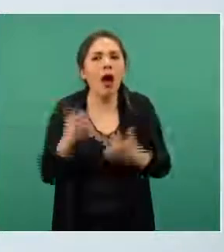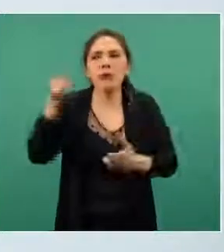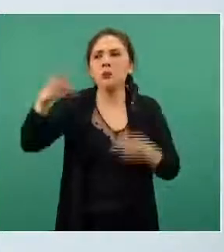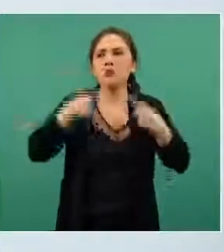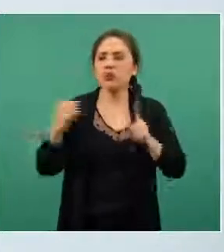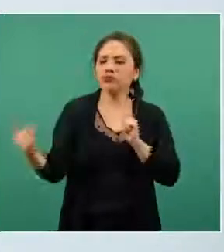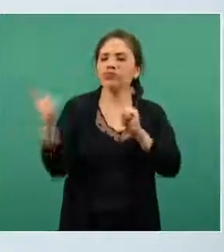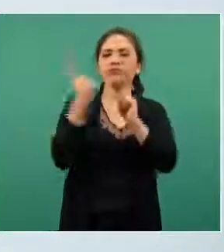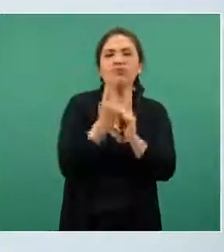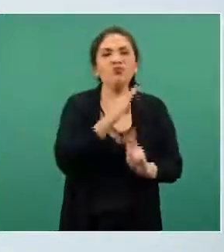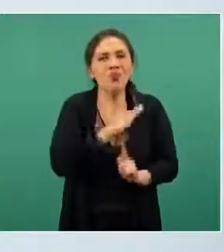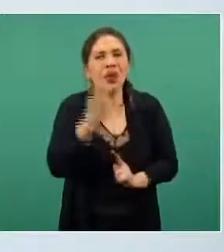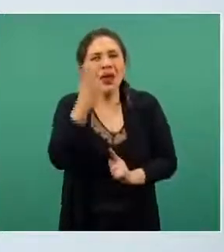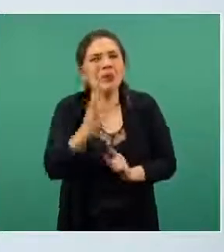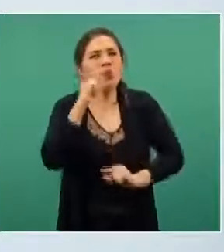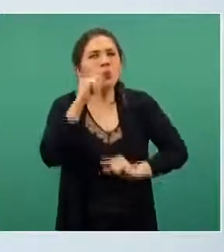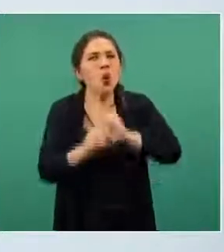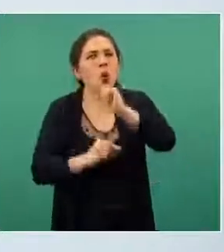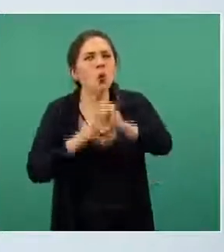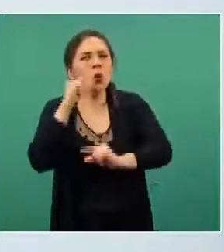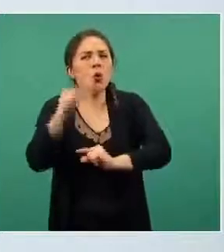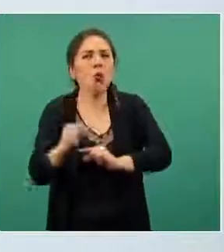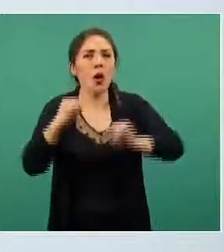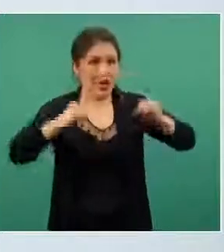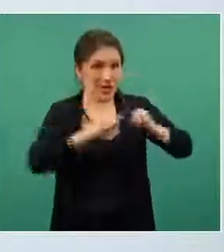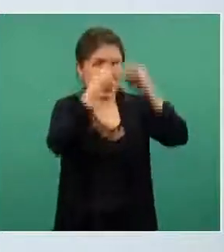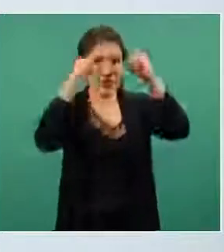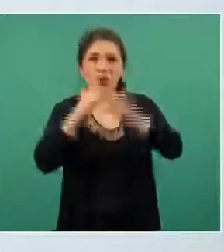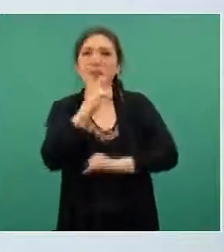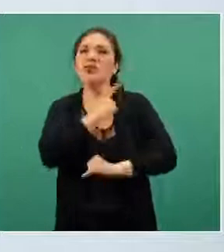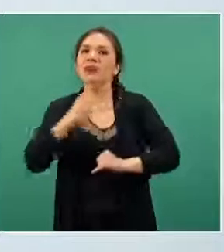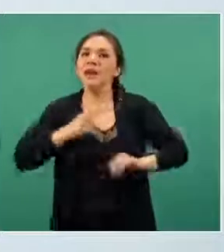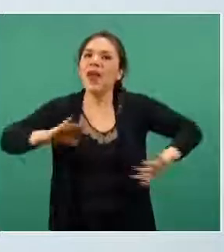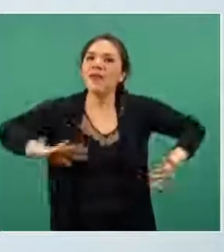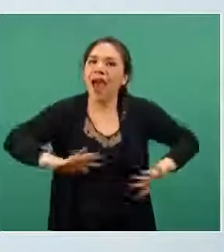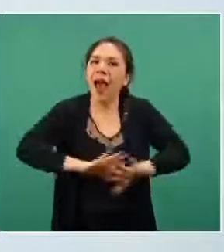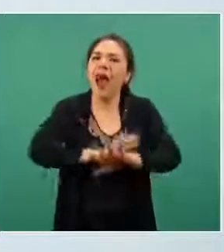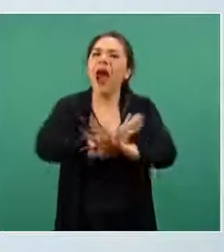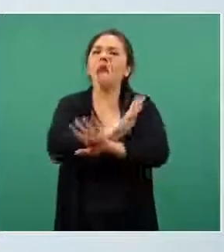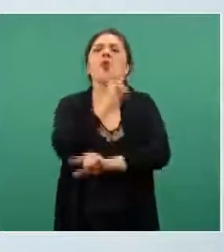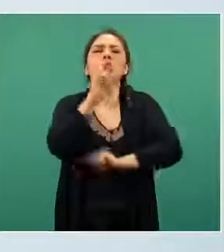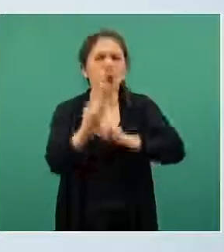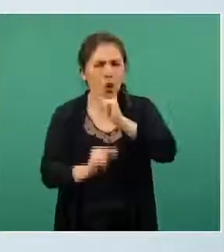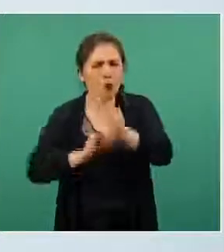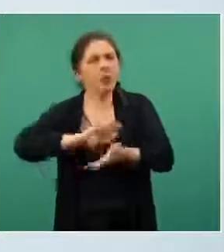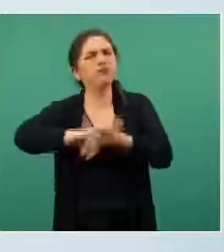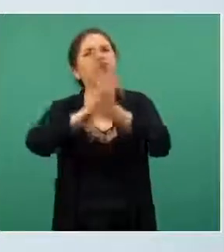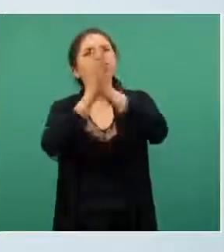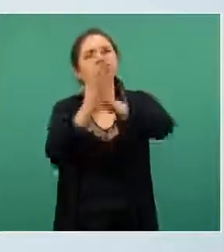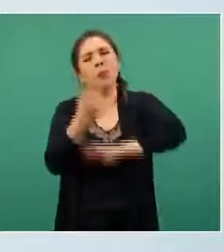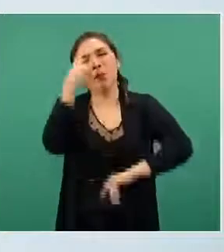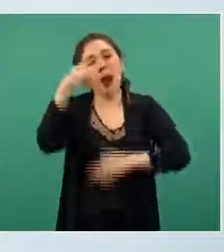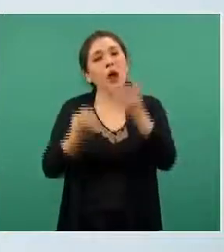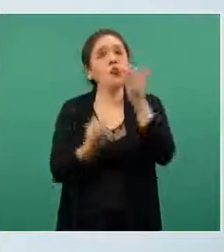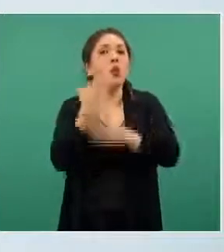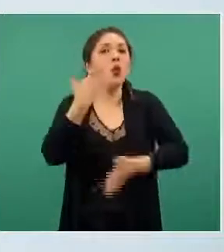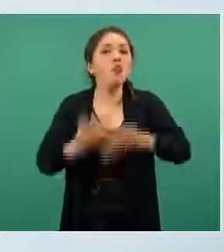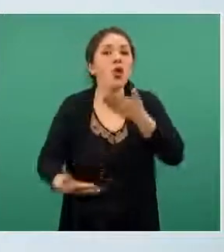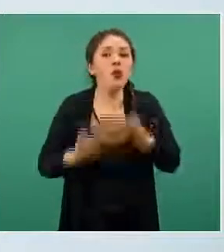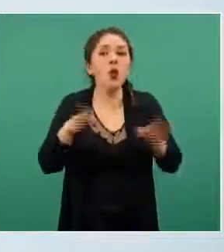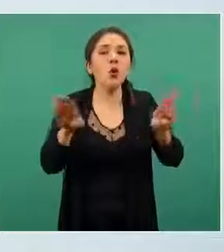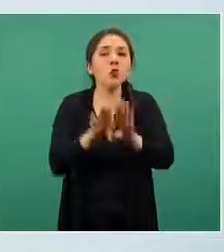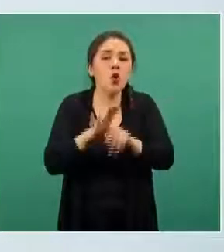experto. Poco a poco las instituciones tenemos que ir migrando, poco a poco y de forma paulatina, hacia estos modelos